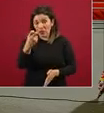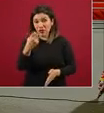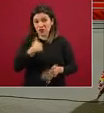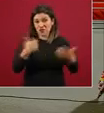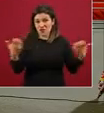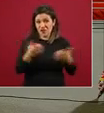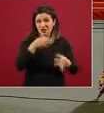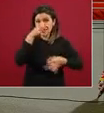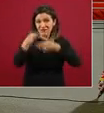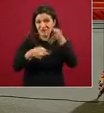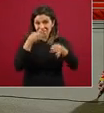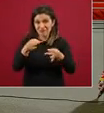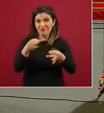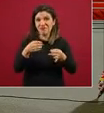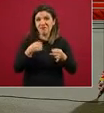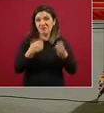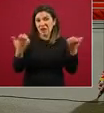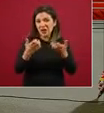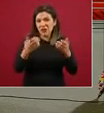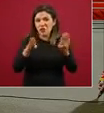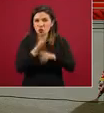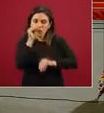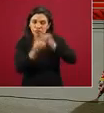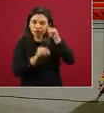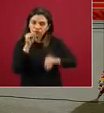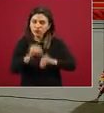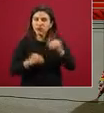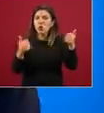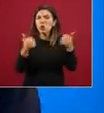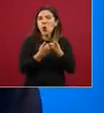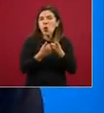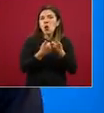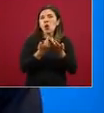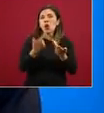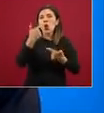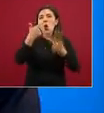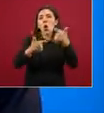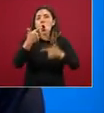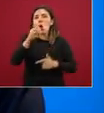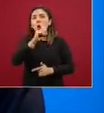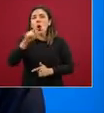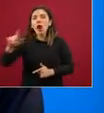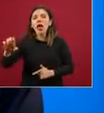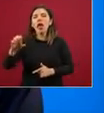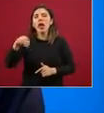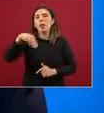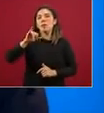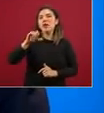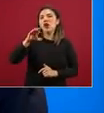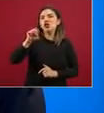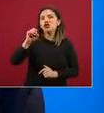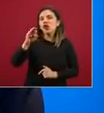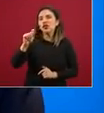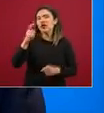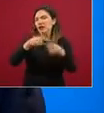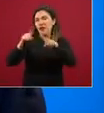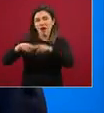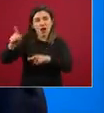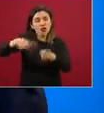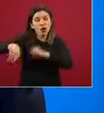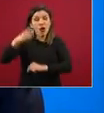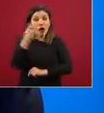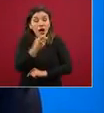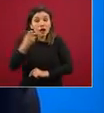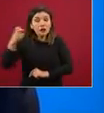hemos nosotros desarrollado con Google, con Microsoft, etcétera, todo ha